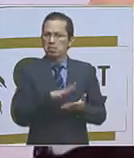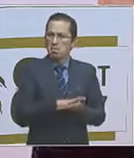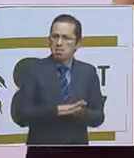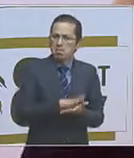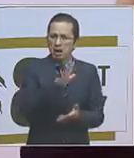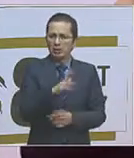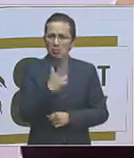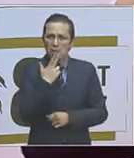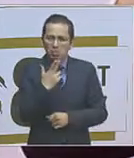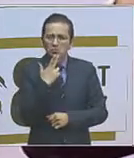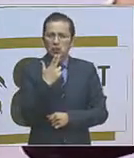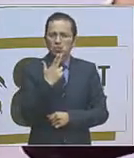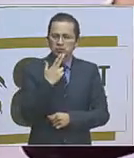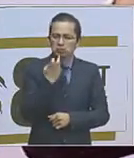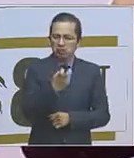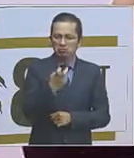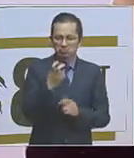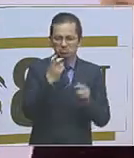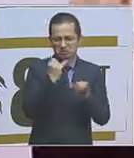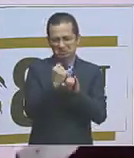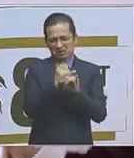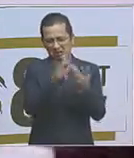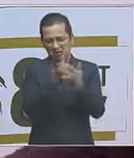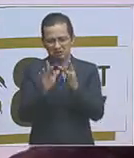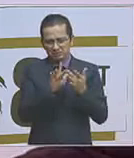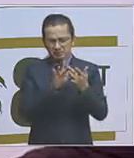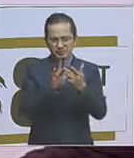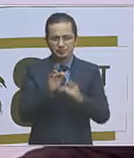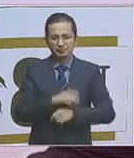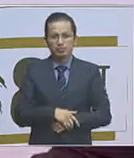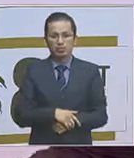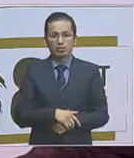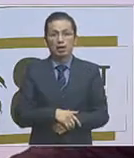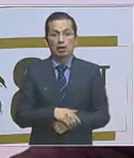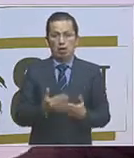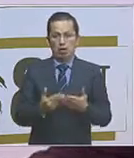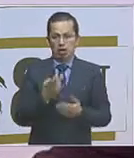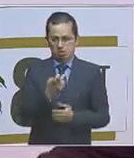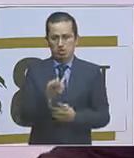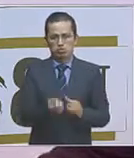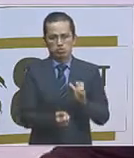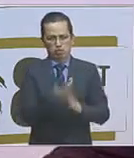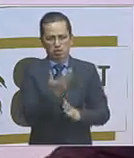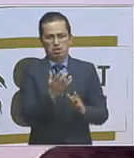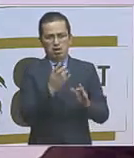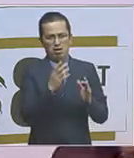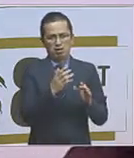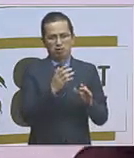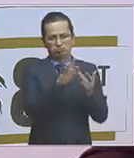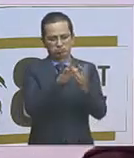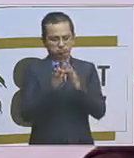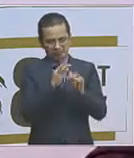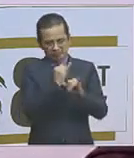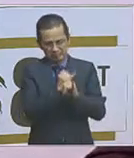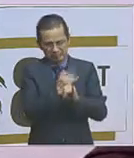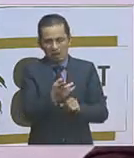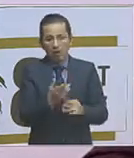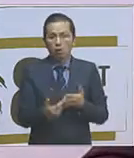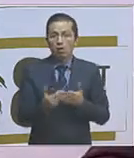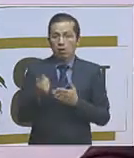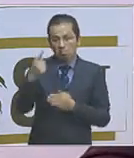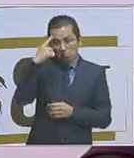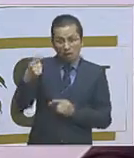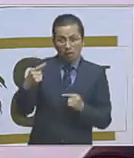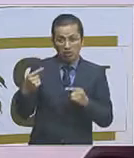redes sociales como estamos en esta nueva realidad de redes sociales las campañas y los debates van más allá